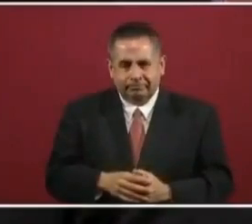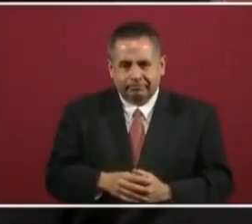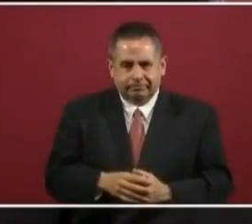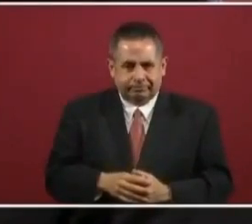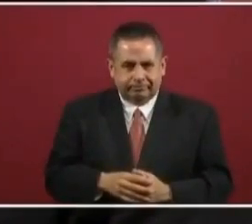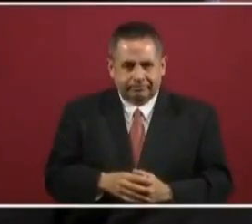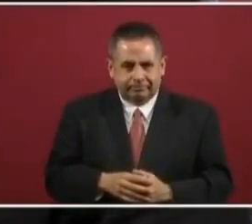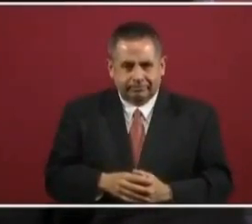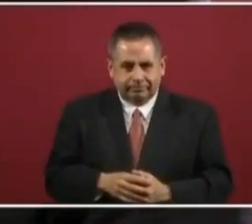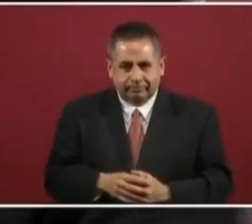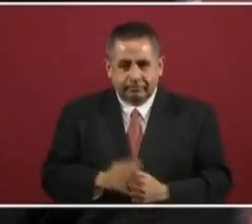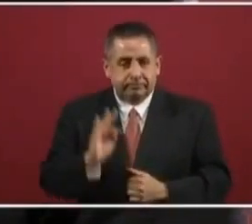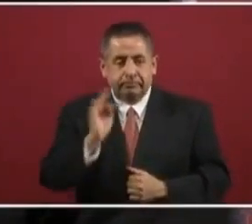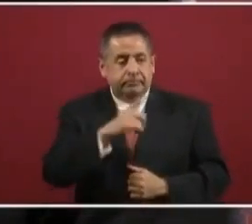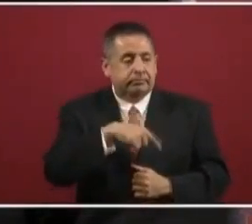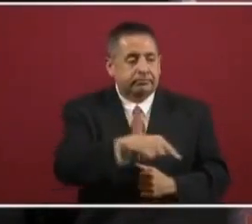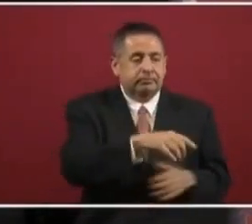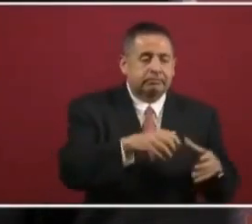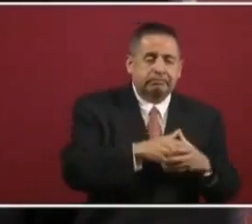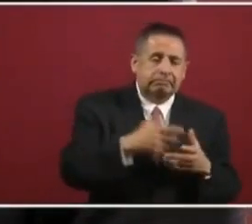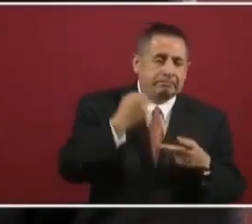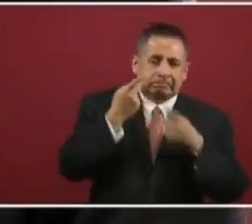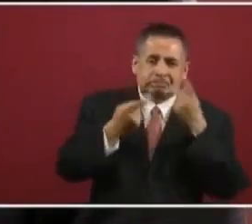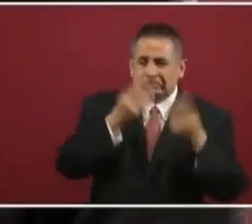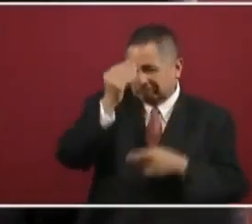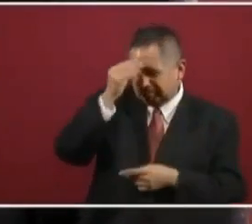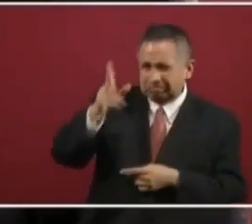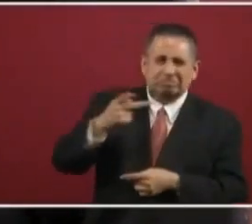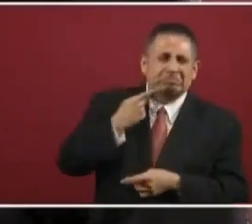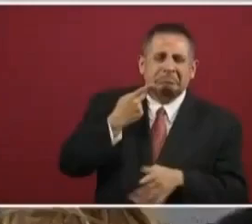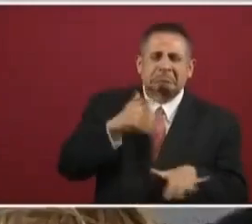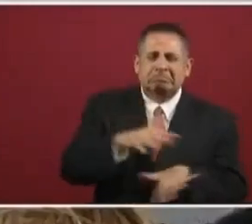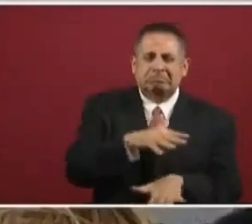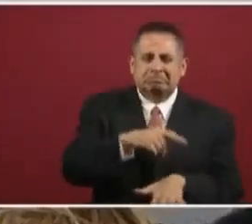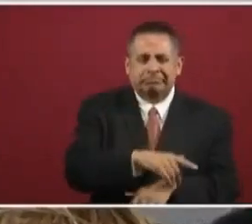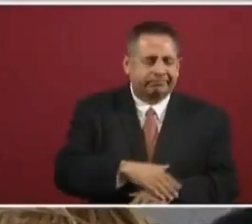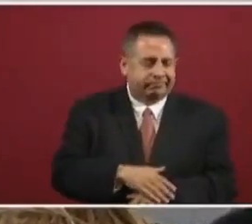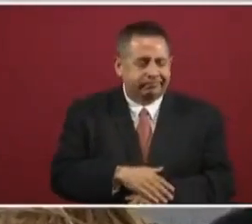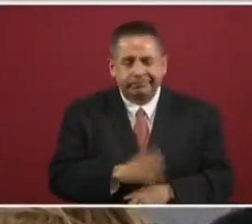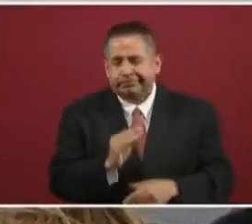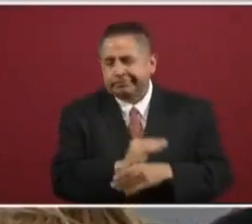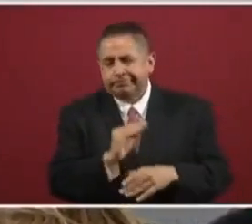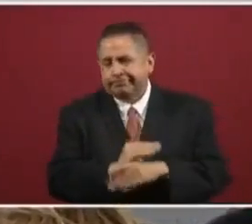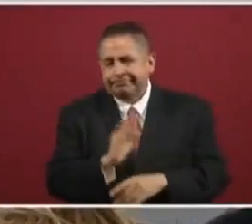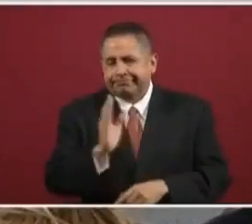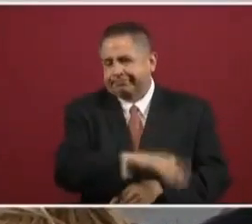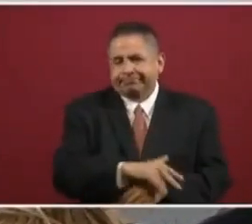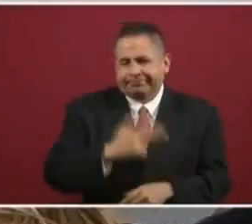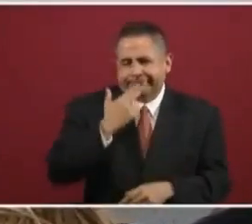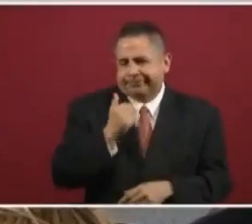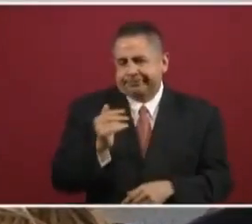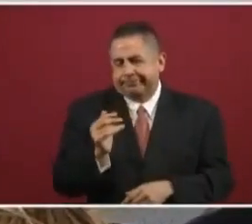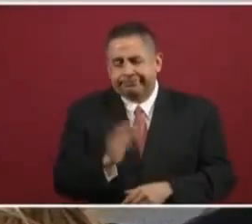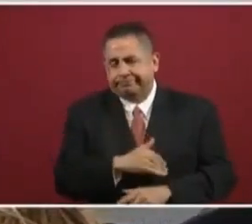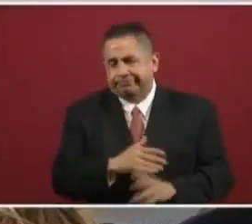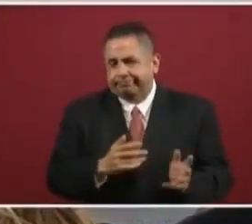este hacer politiquería pues no les va a